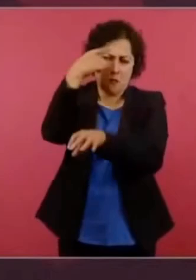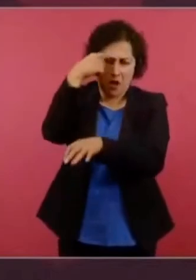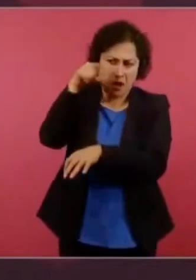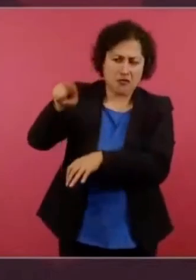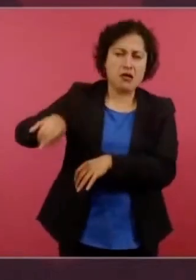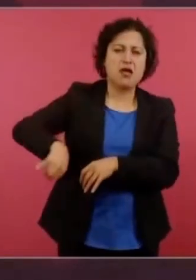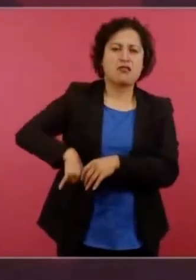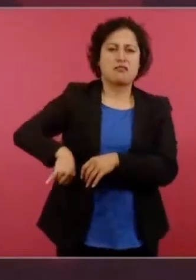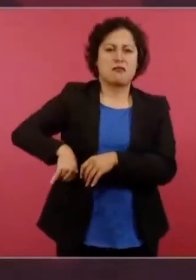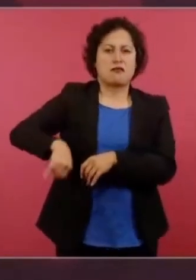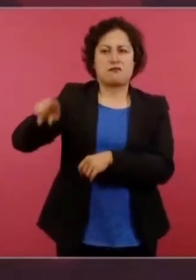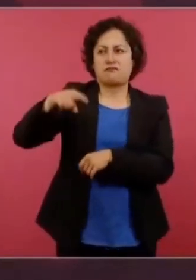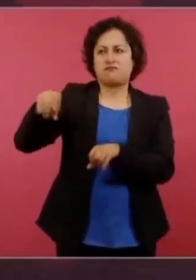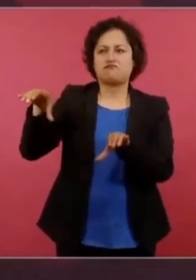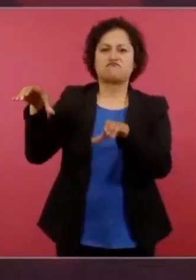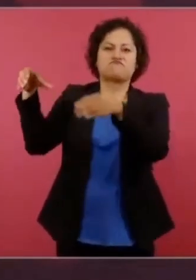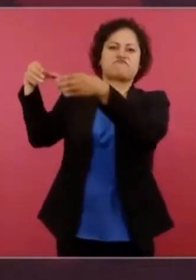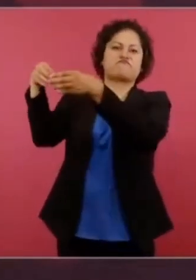oligarquía,